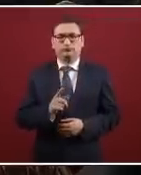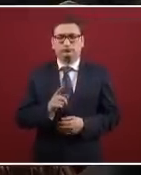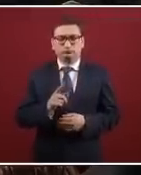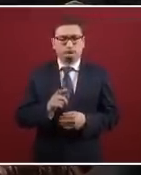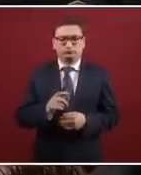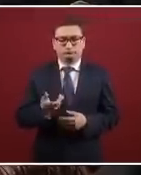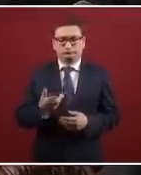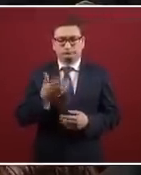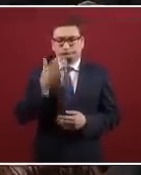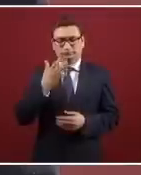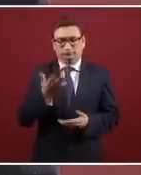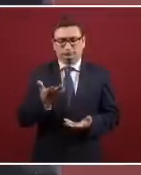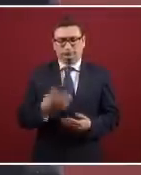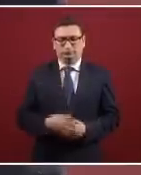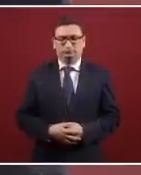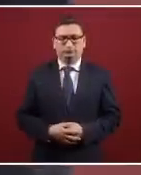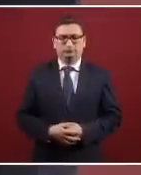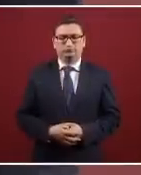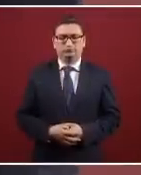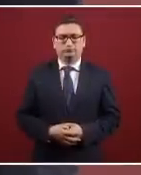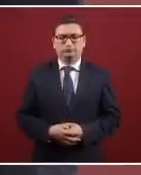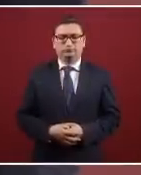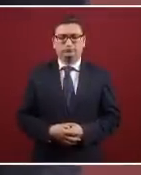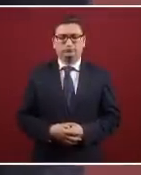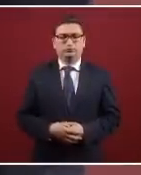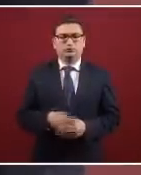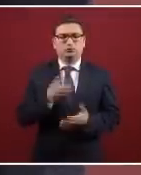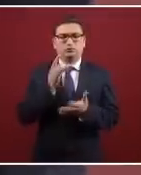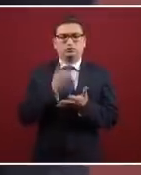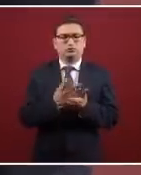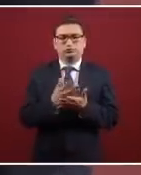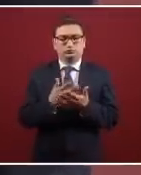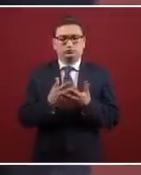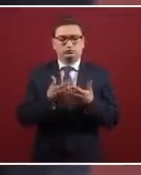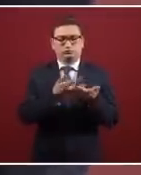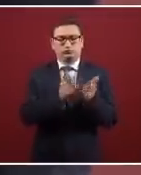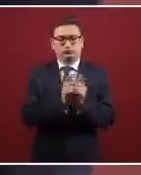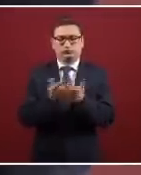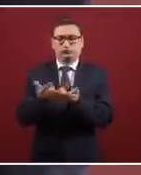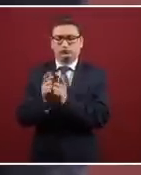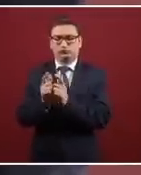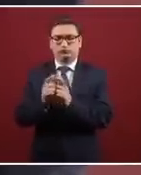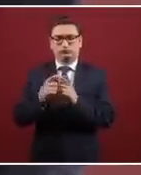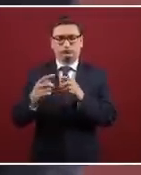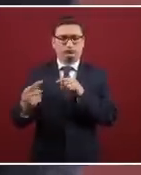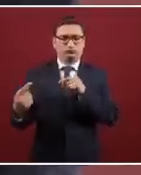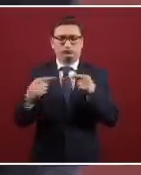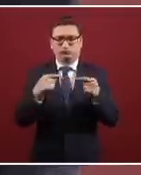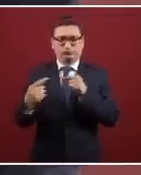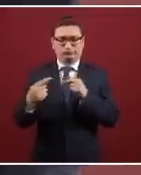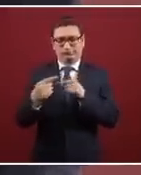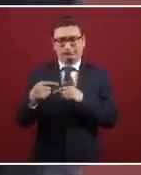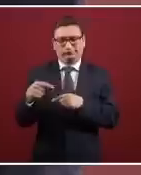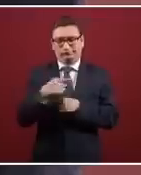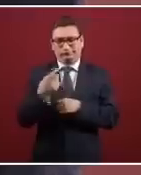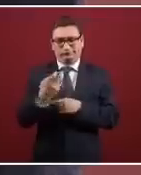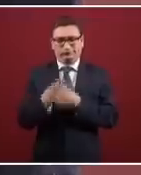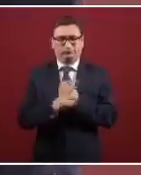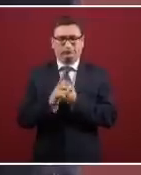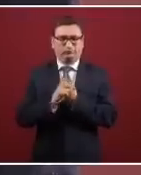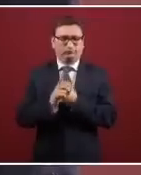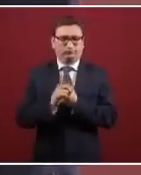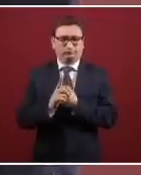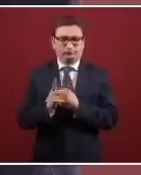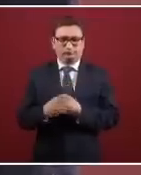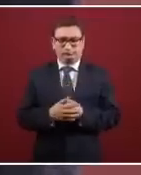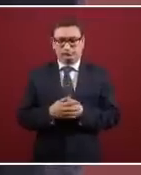conocido, pues, ¿sí? Sino que son diferencias entre dos organizaciones, no